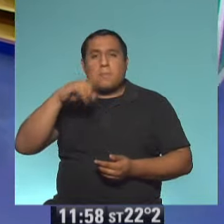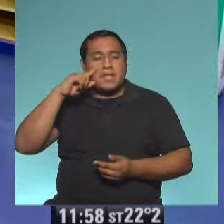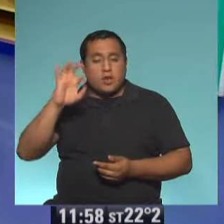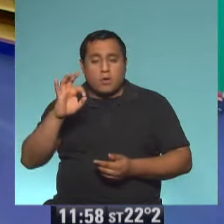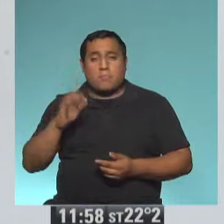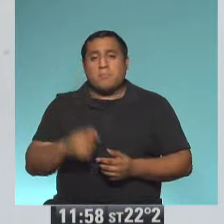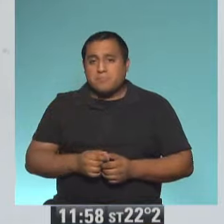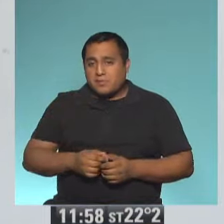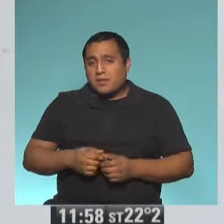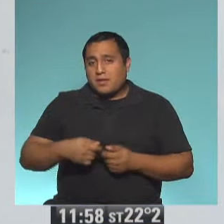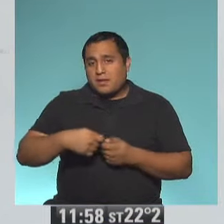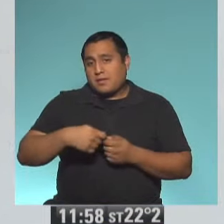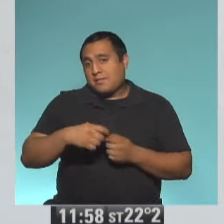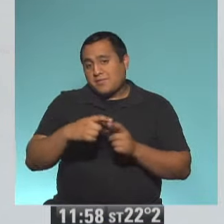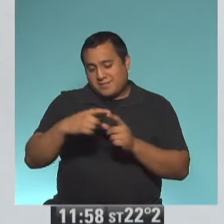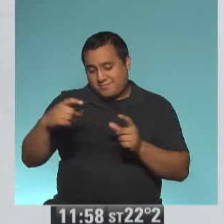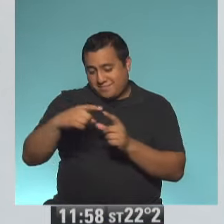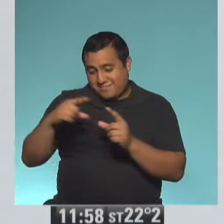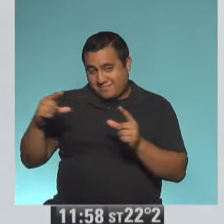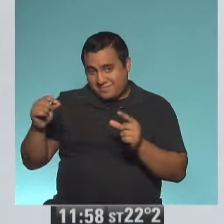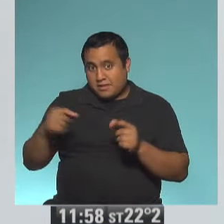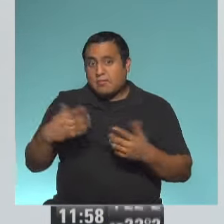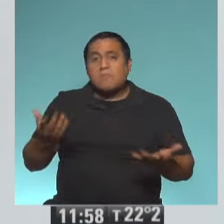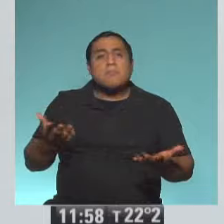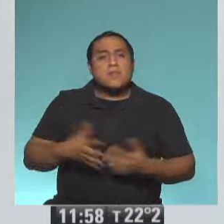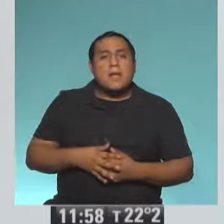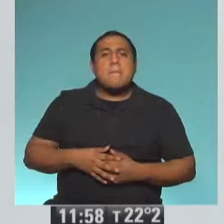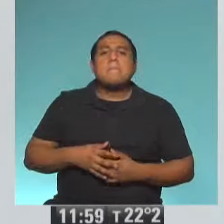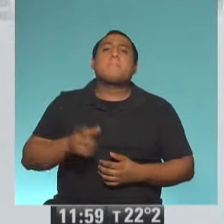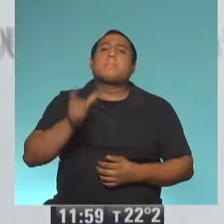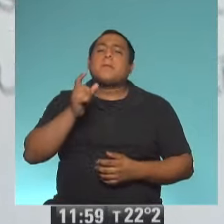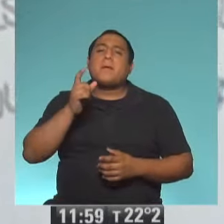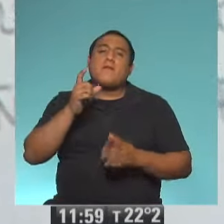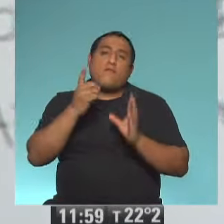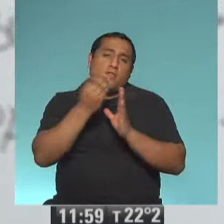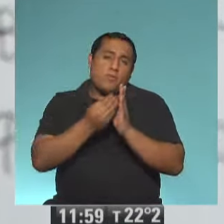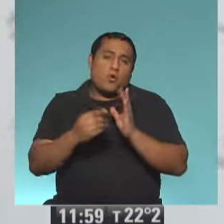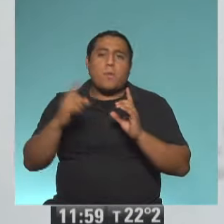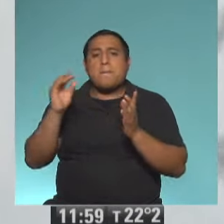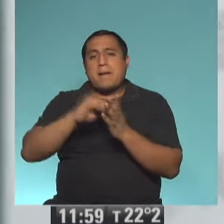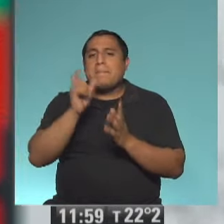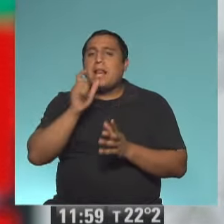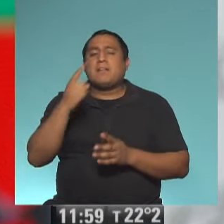que tienen imágenes y palabras. Por ejemplo, ¿qué imagen ven acá?